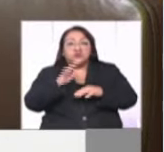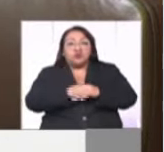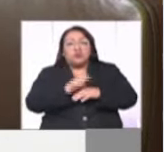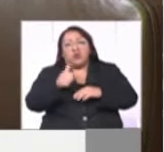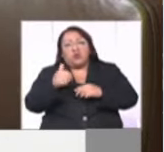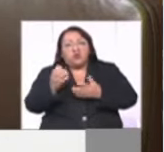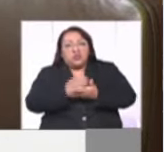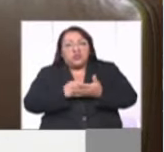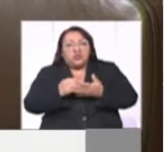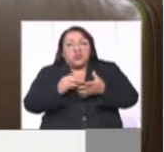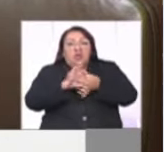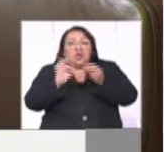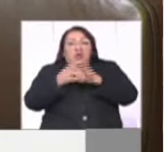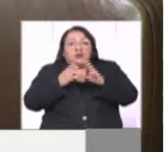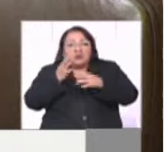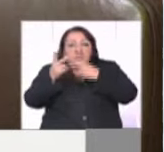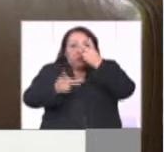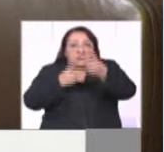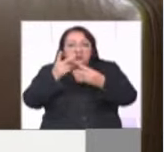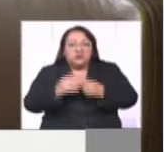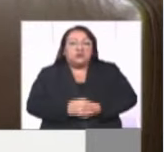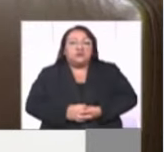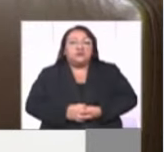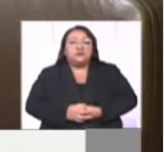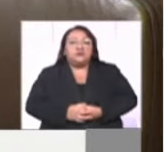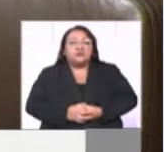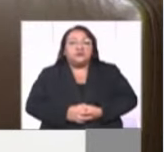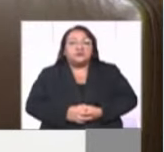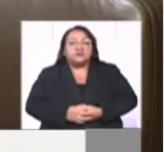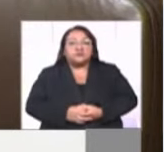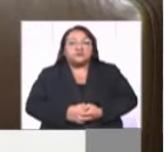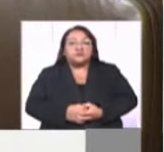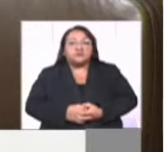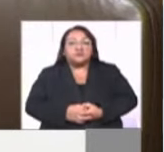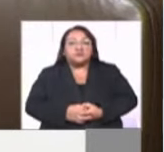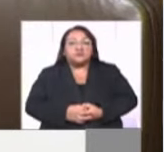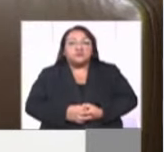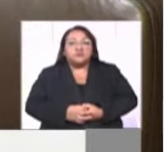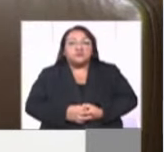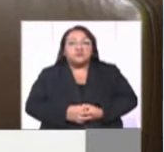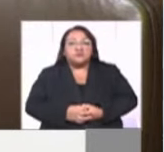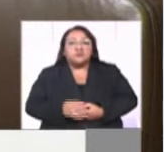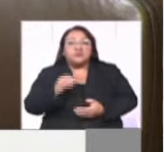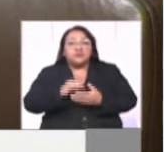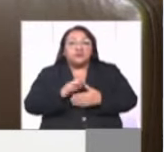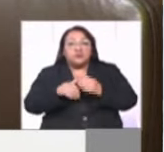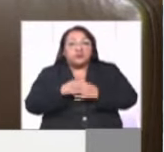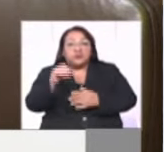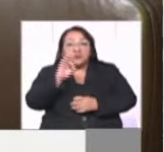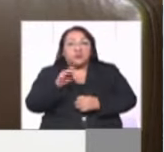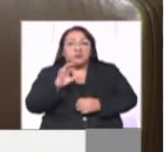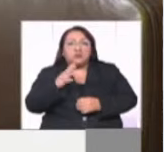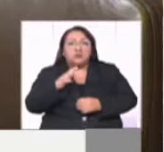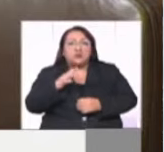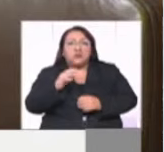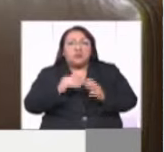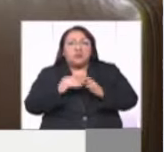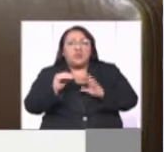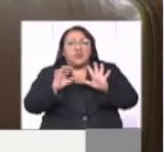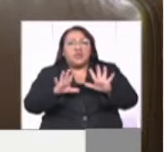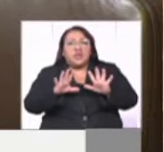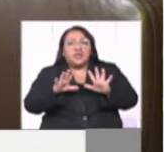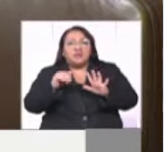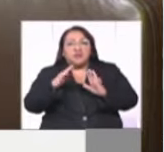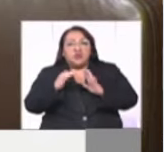otro centro arqueológico. Sumado a esos montos, colegas congresistas, ese monto estamos hablando de casi un poco más de